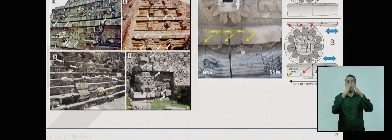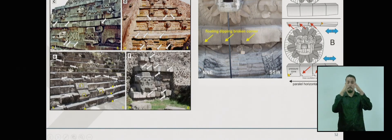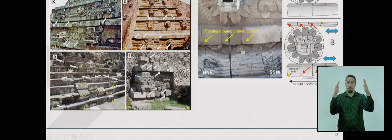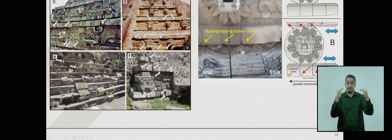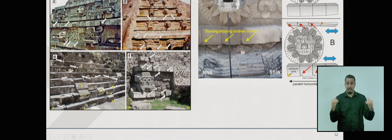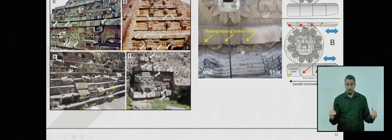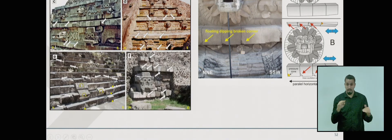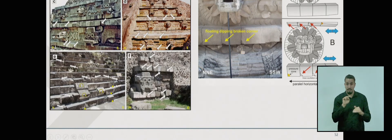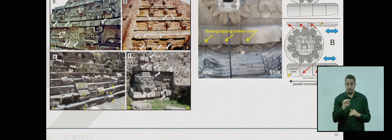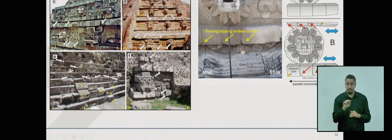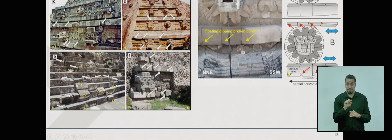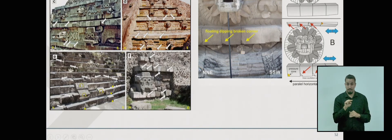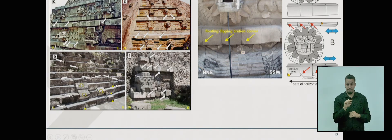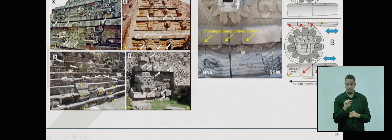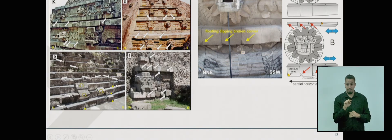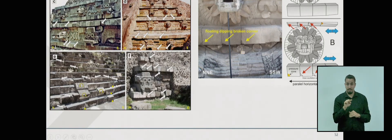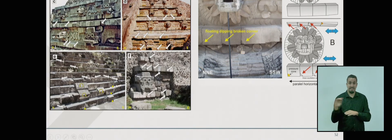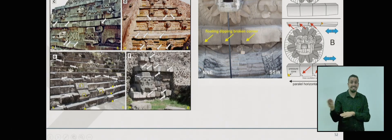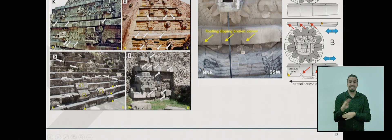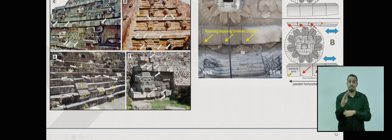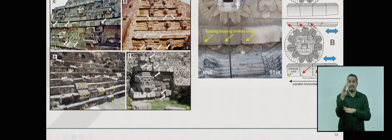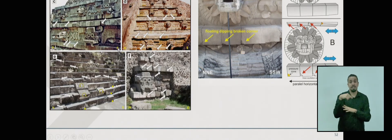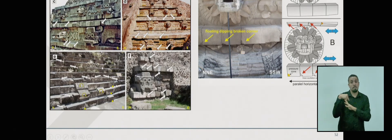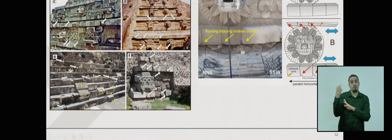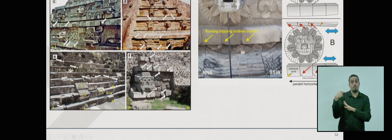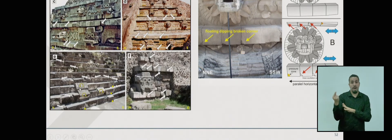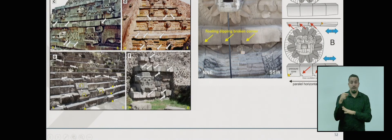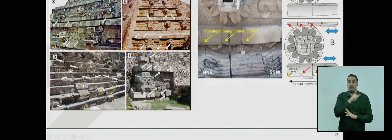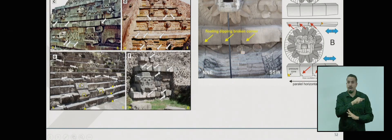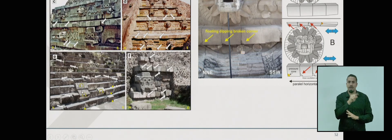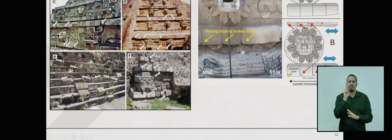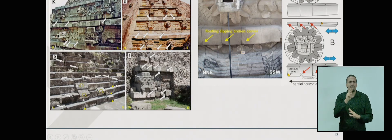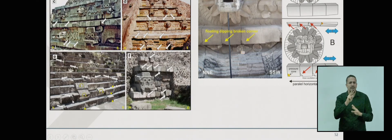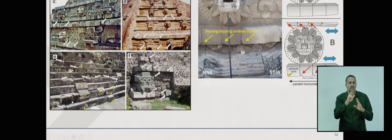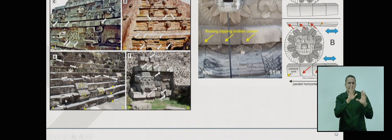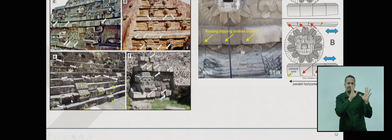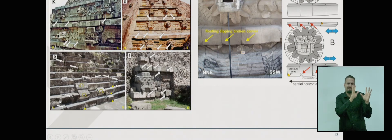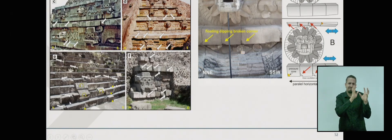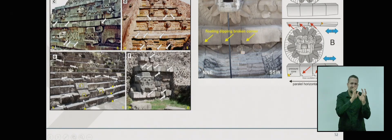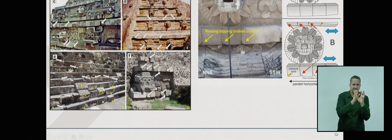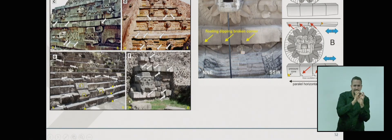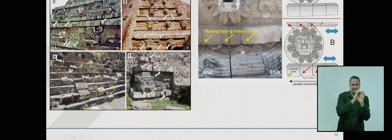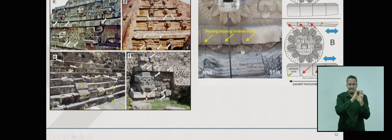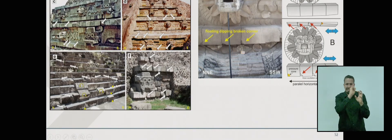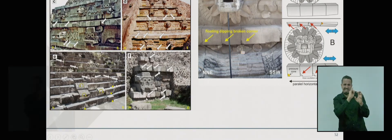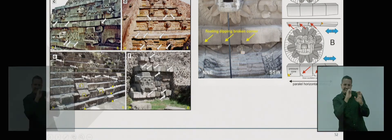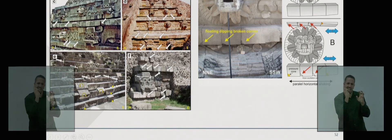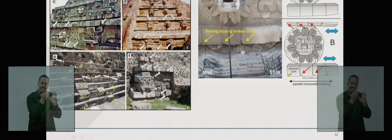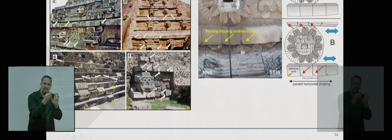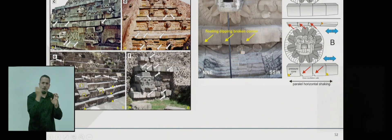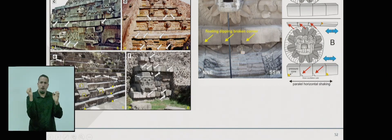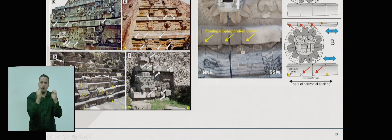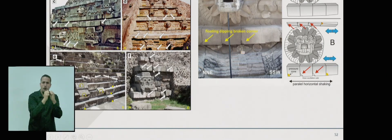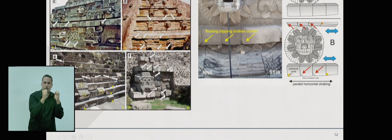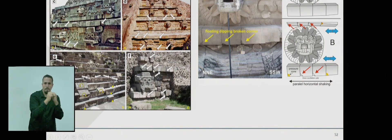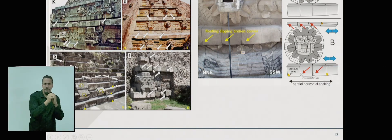de Quetzalcóatl o la de la serpiente emplumada aparecían unas deformaciones, rotaciones, giros y golpes